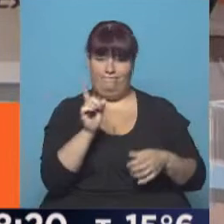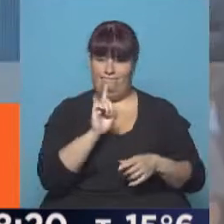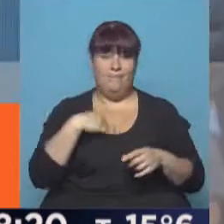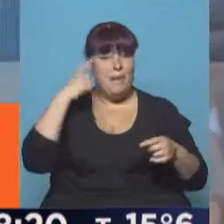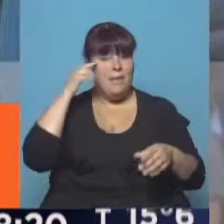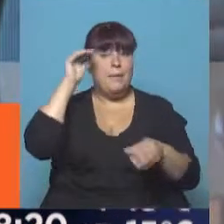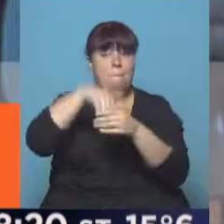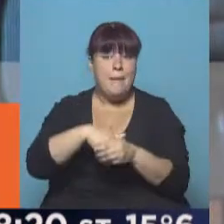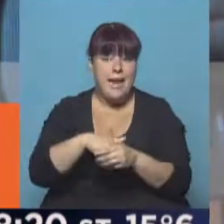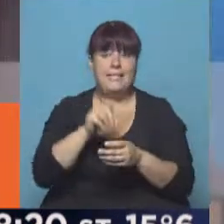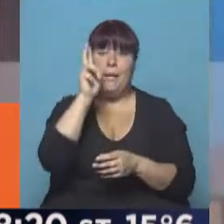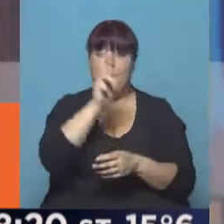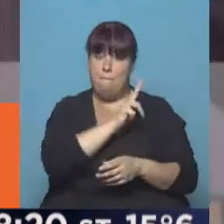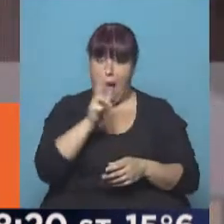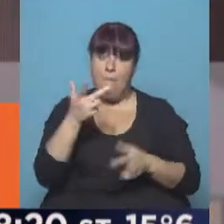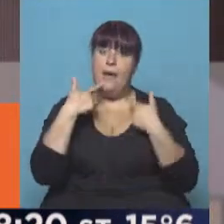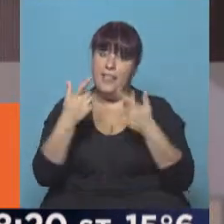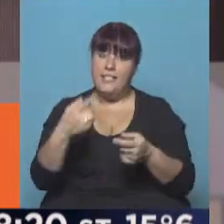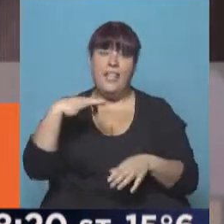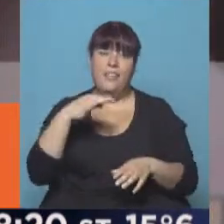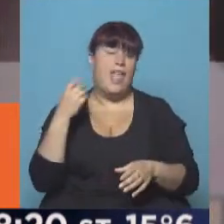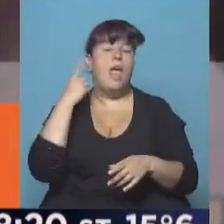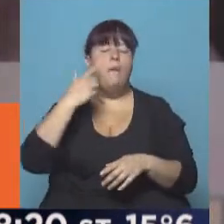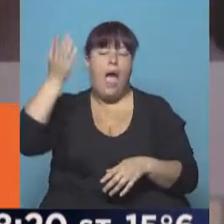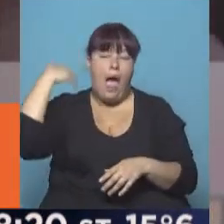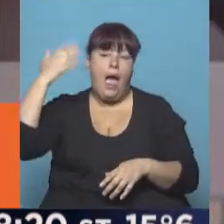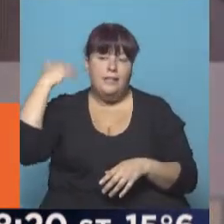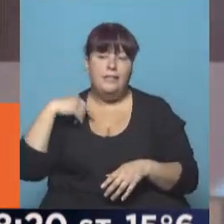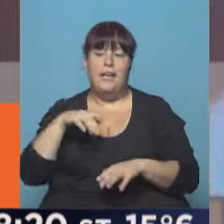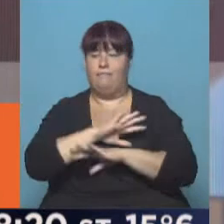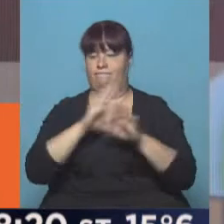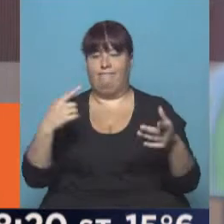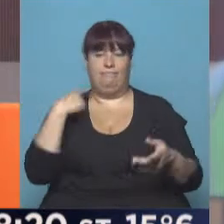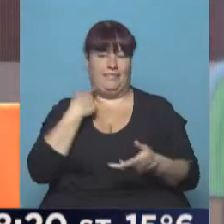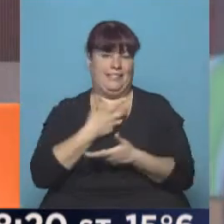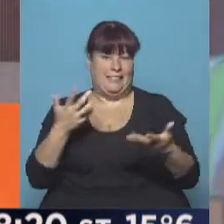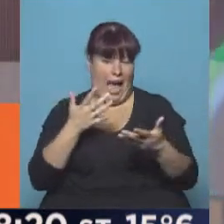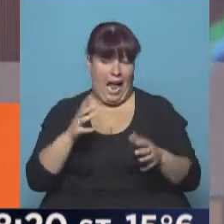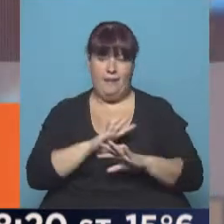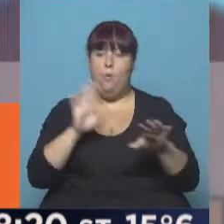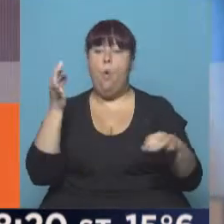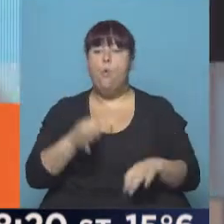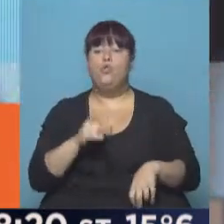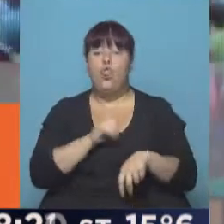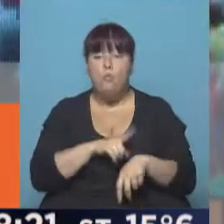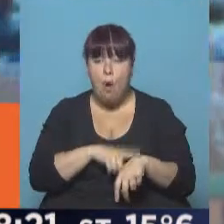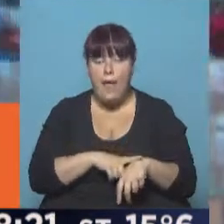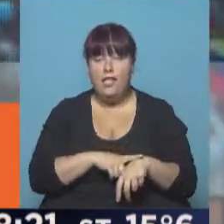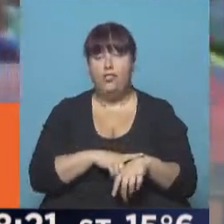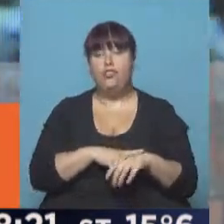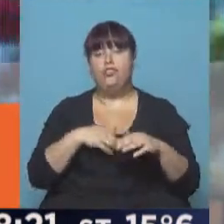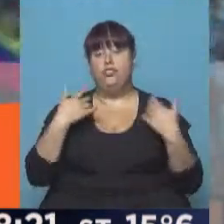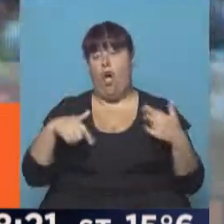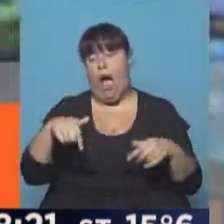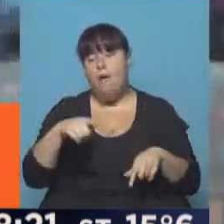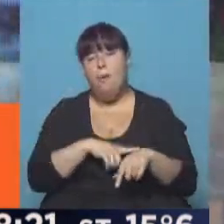la intervención del Vaticano, que venía reclamando la oposición desde hace mucho tiempo, ha llegado tarde. Y ha llegado en un momento que ha representado o